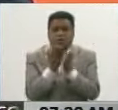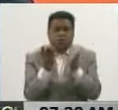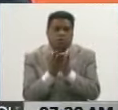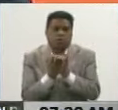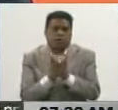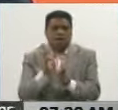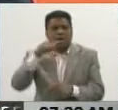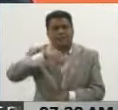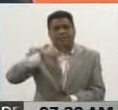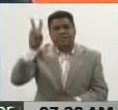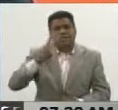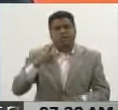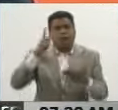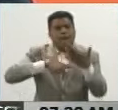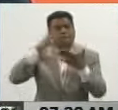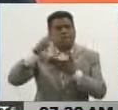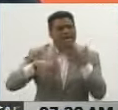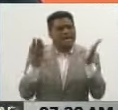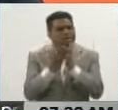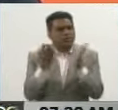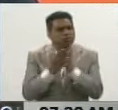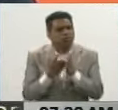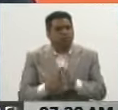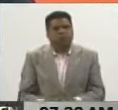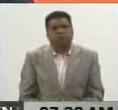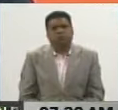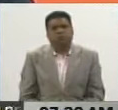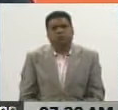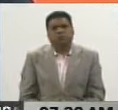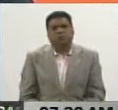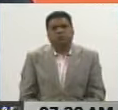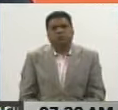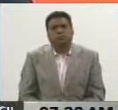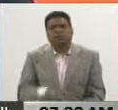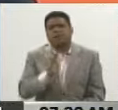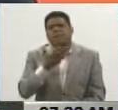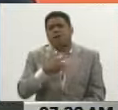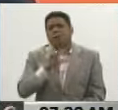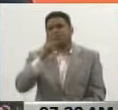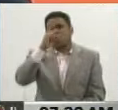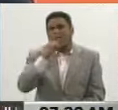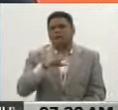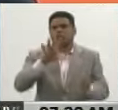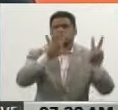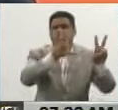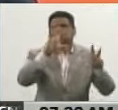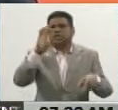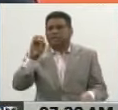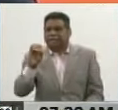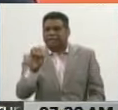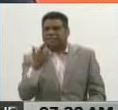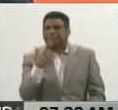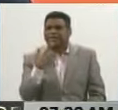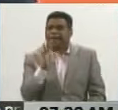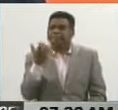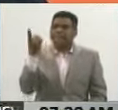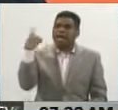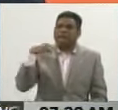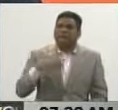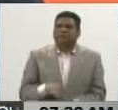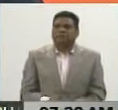nosotros tenemos planes de estudio, ¿no?, que datan de la década de los 70. Los planes de estudio de la educación media en